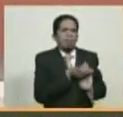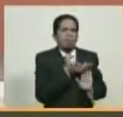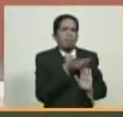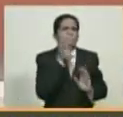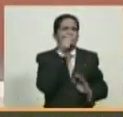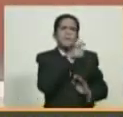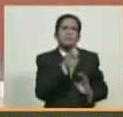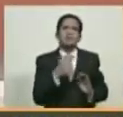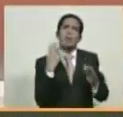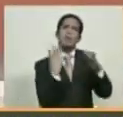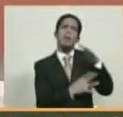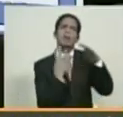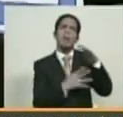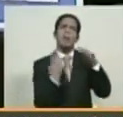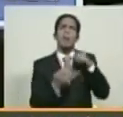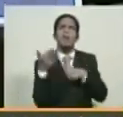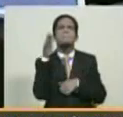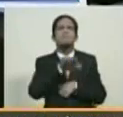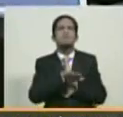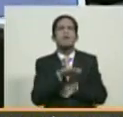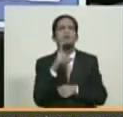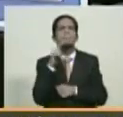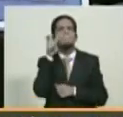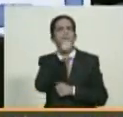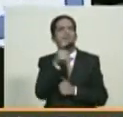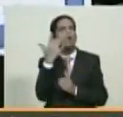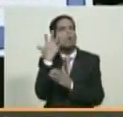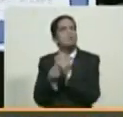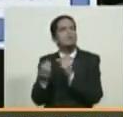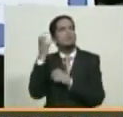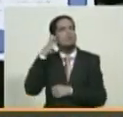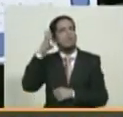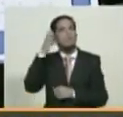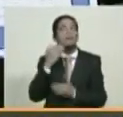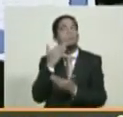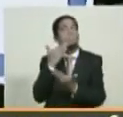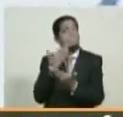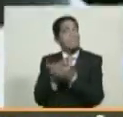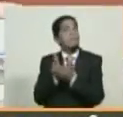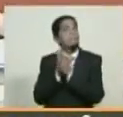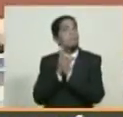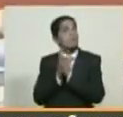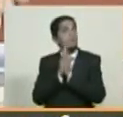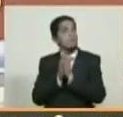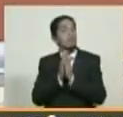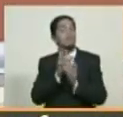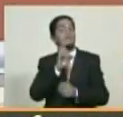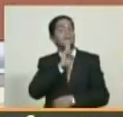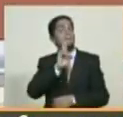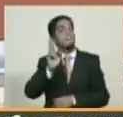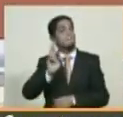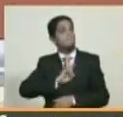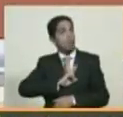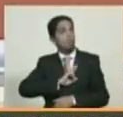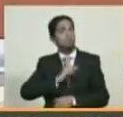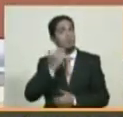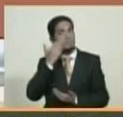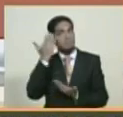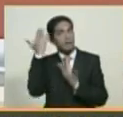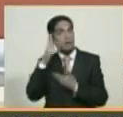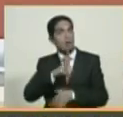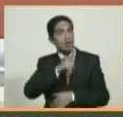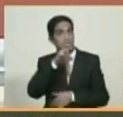año camino a Europa. Yo le pido, le exijo a la alta representante que responda sobre esta